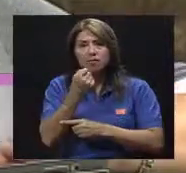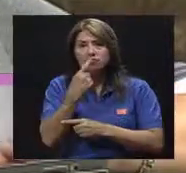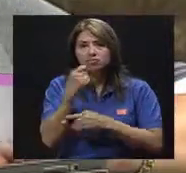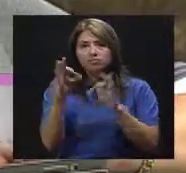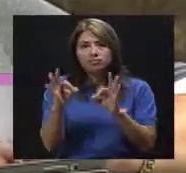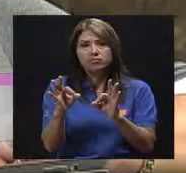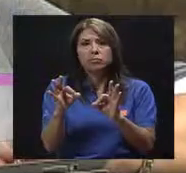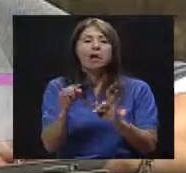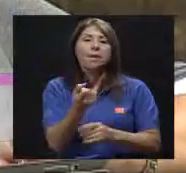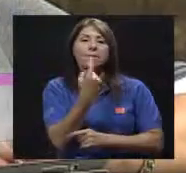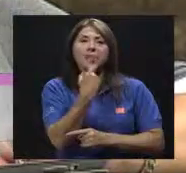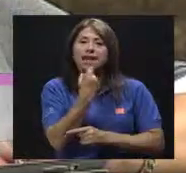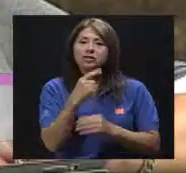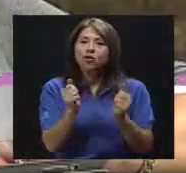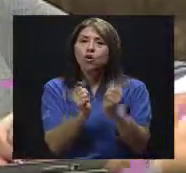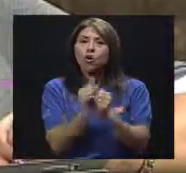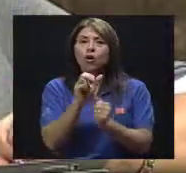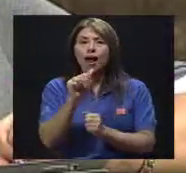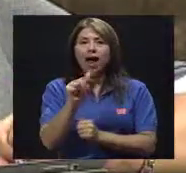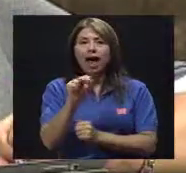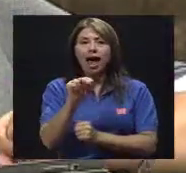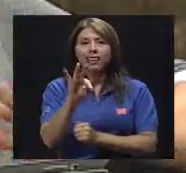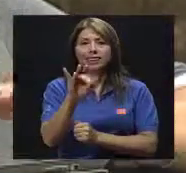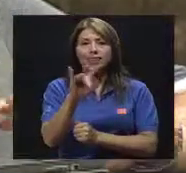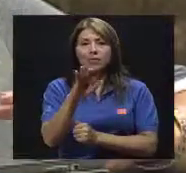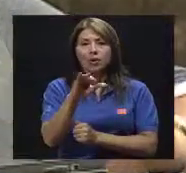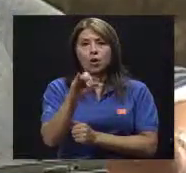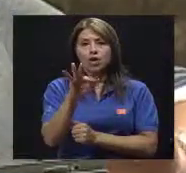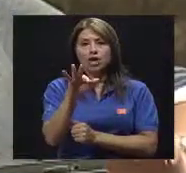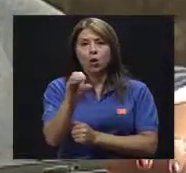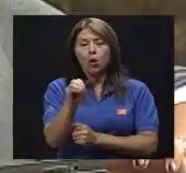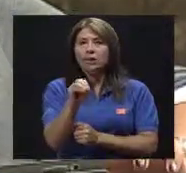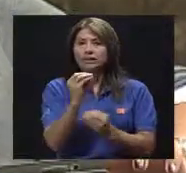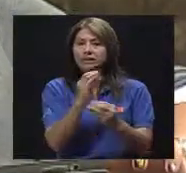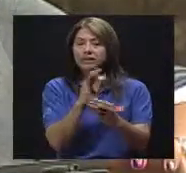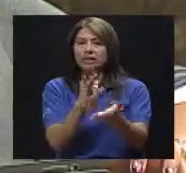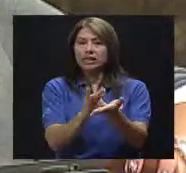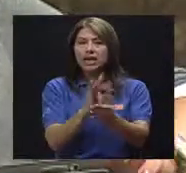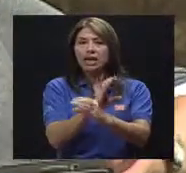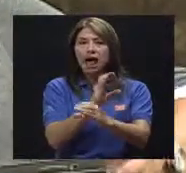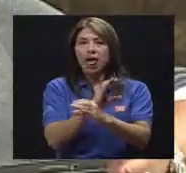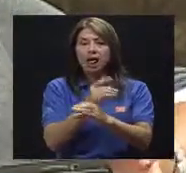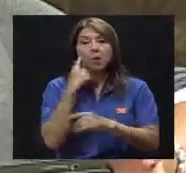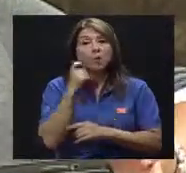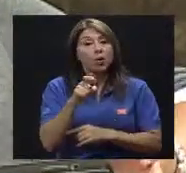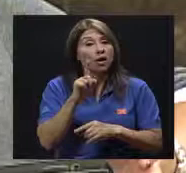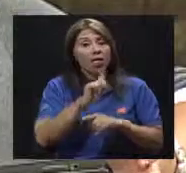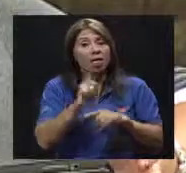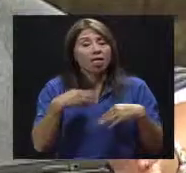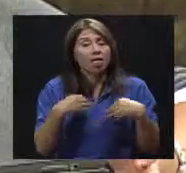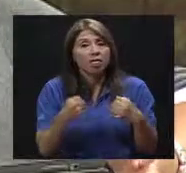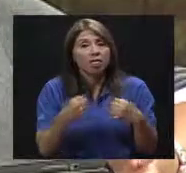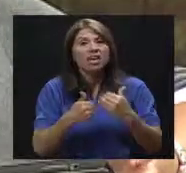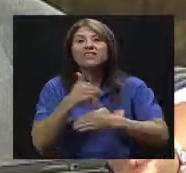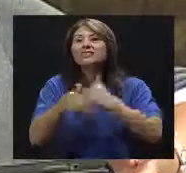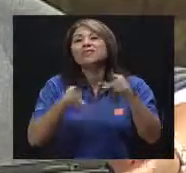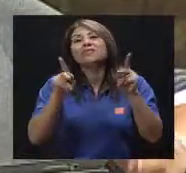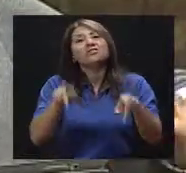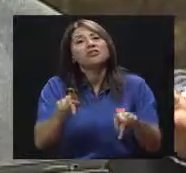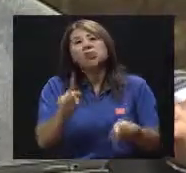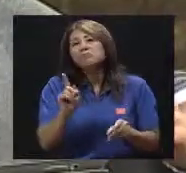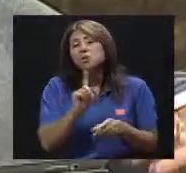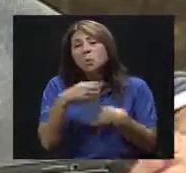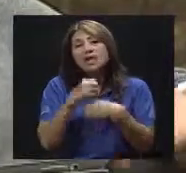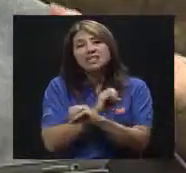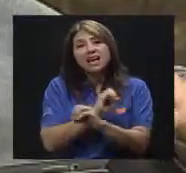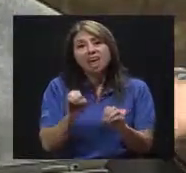con antibióticos es muy, muy delicada, porque además de no lograr curación, podríamos generar resistencia. Y ahí es donde viene el detalle de que le